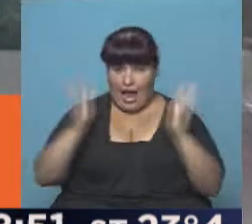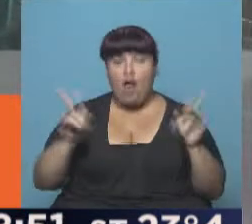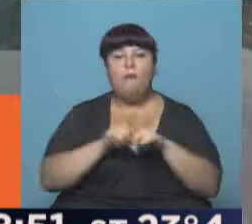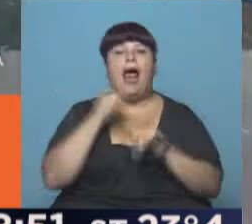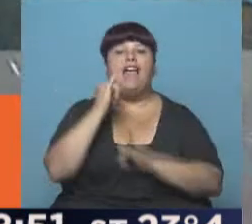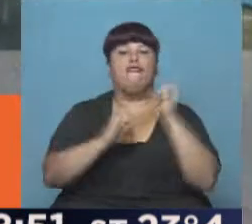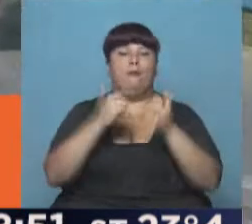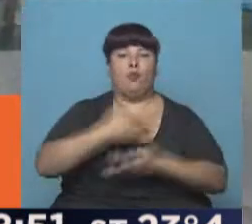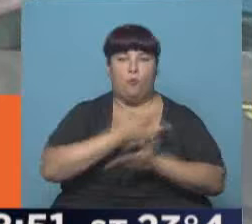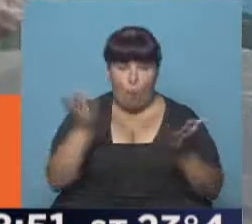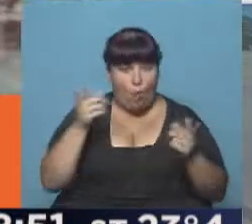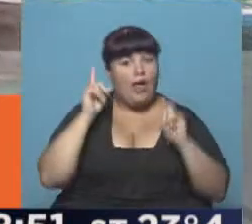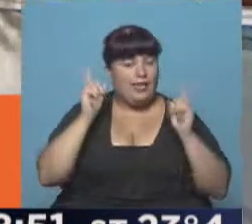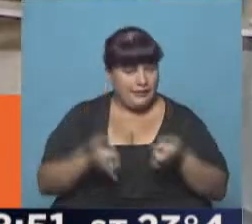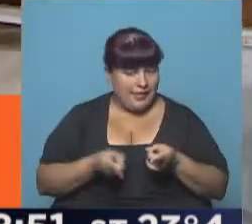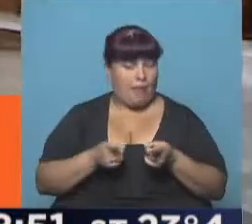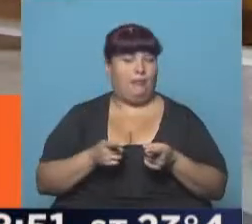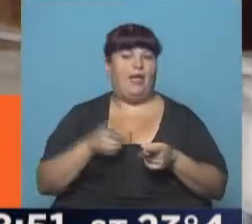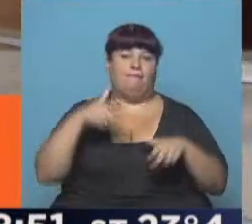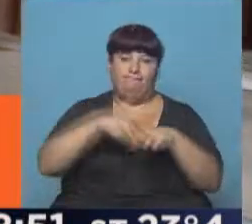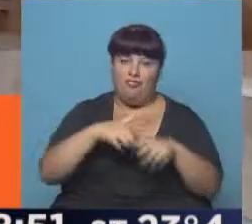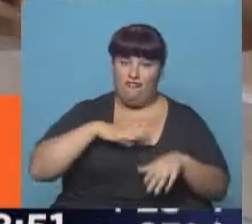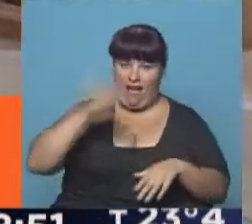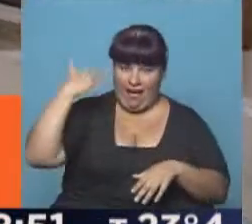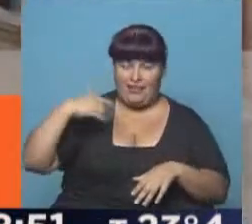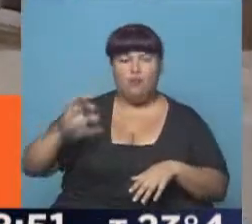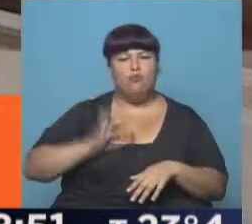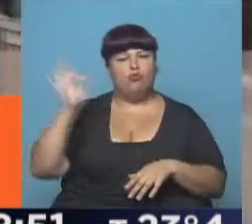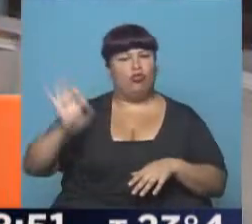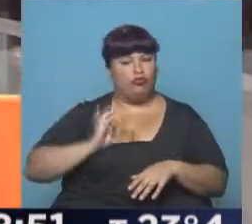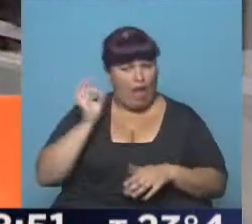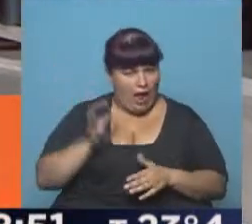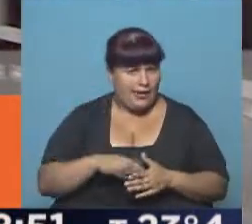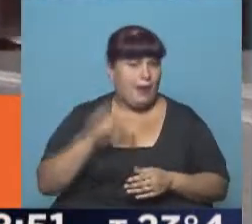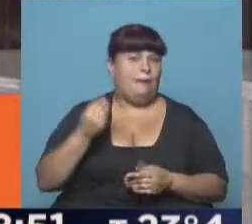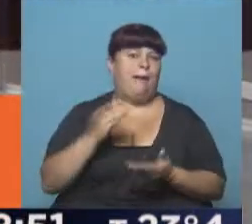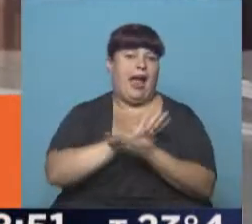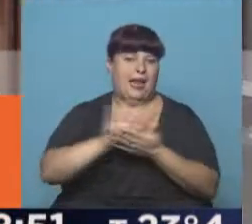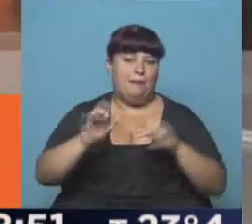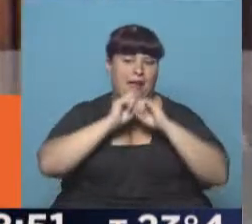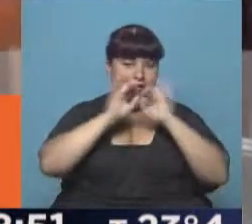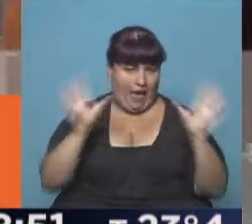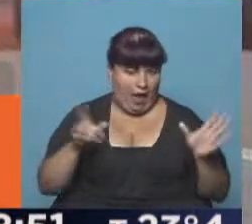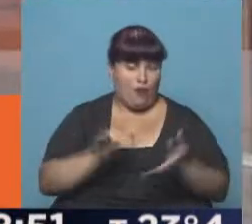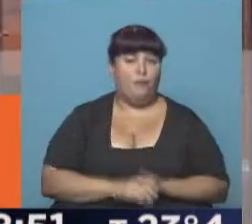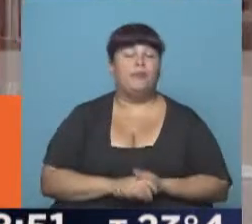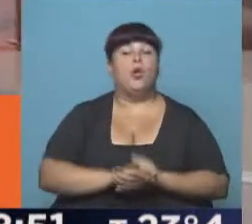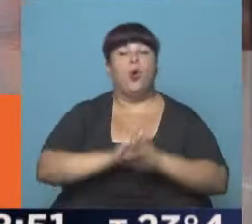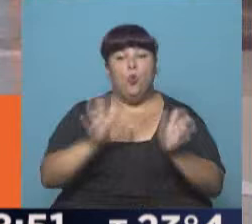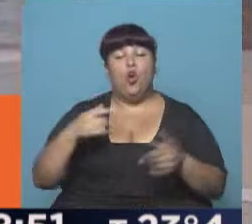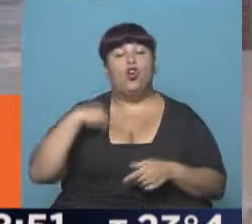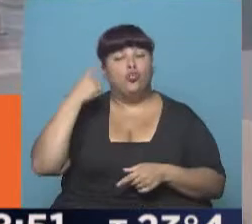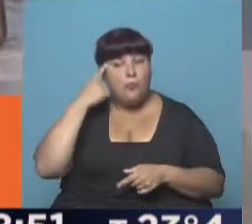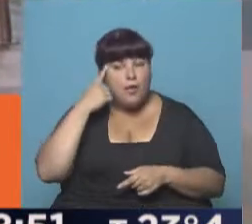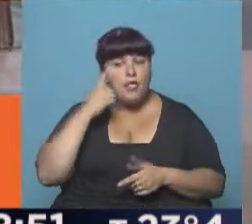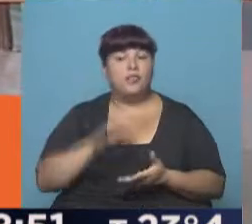la información pública, que era una asignatura pendiente de tantos años para la transparencia. Y bueno, yo creo